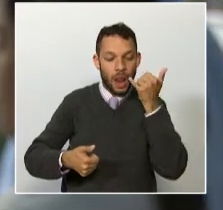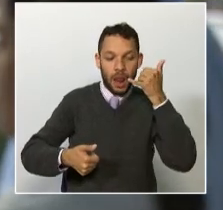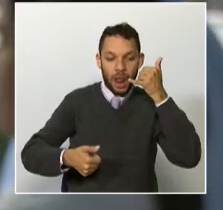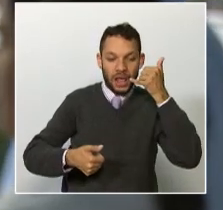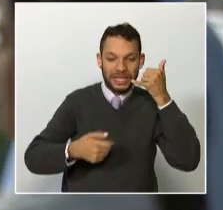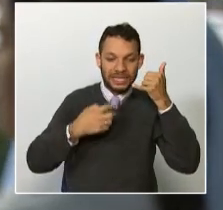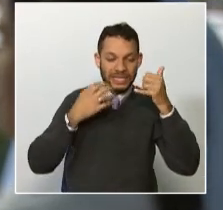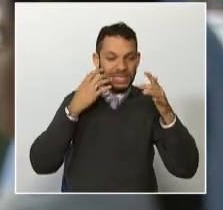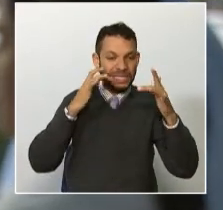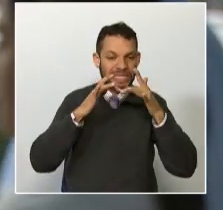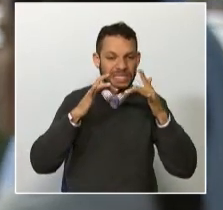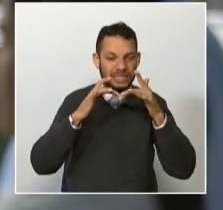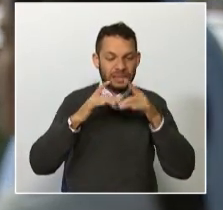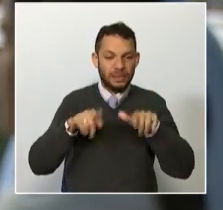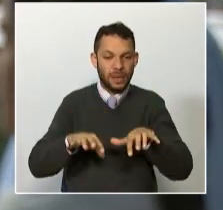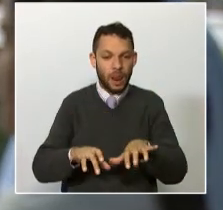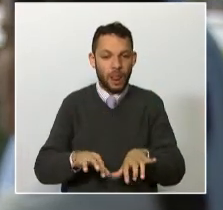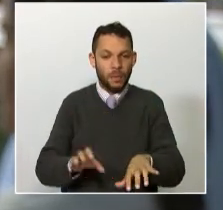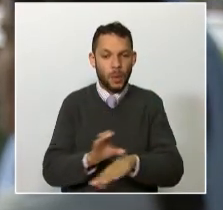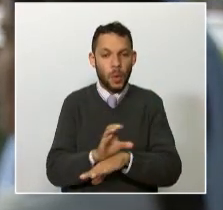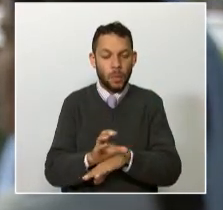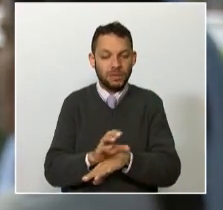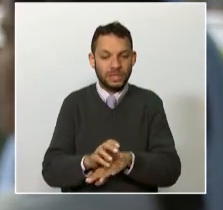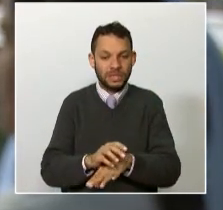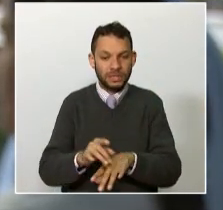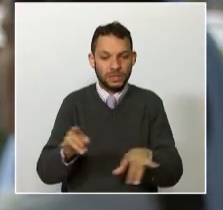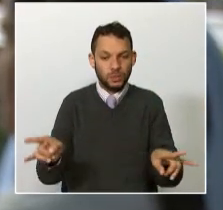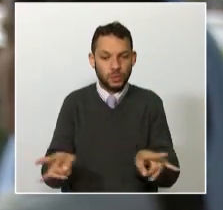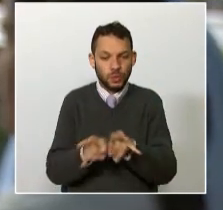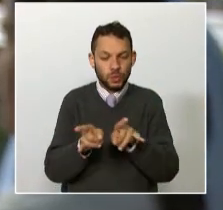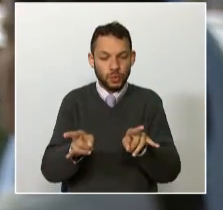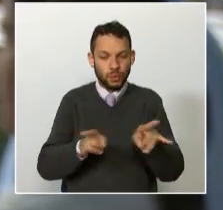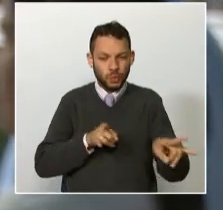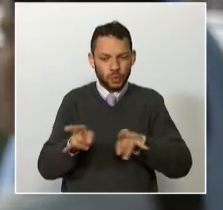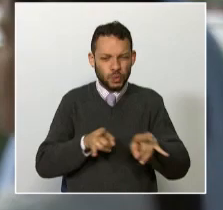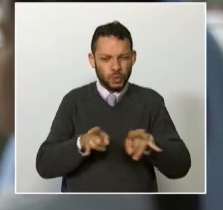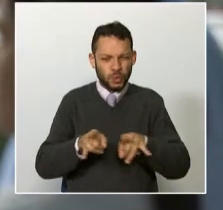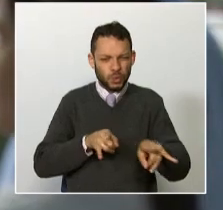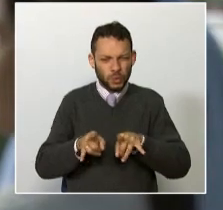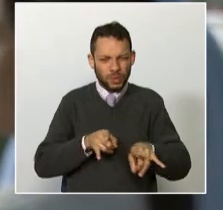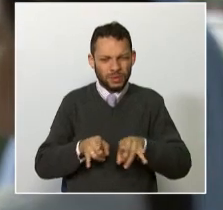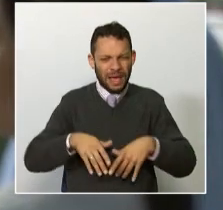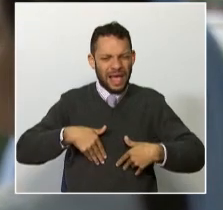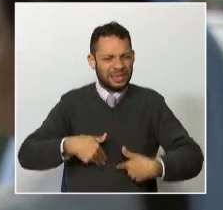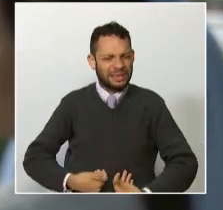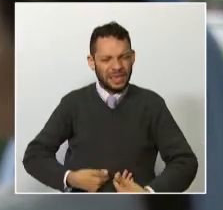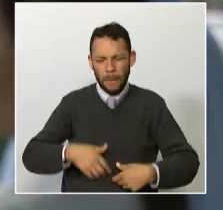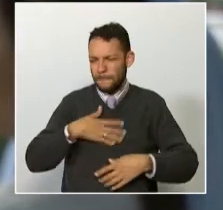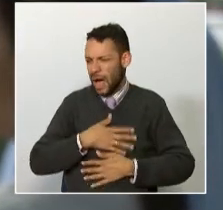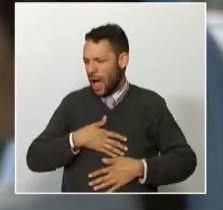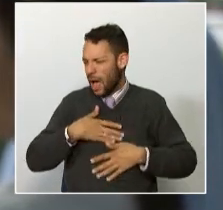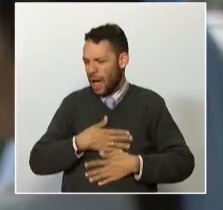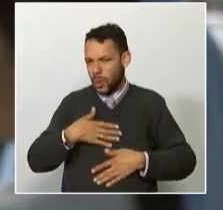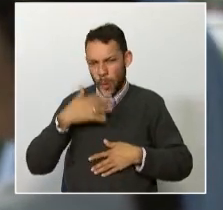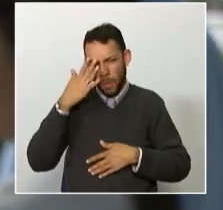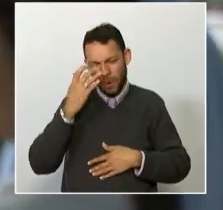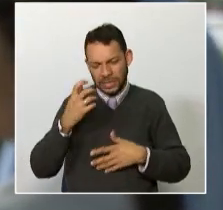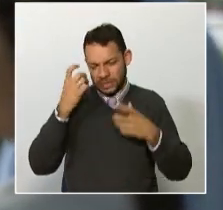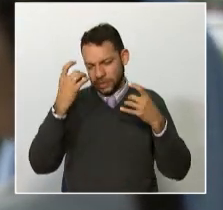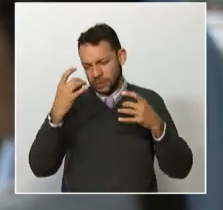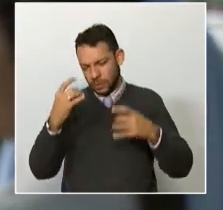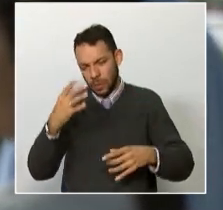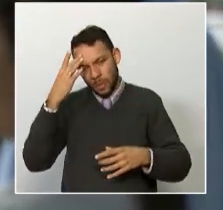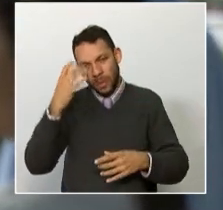tarde ella en una oficina, al lado de un computador o con un celular, ya no quiere verse con el mundo porque ya no aguanta el malestar y